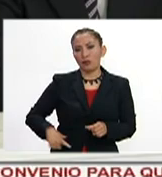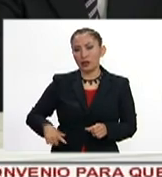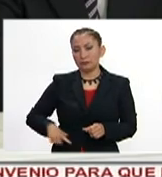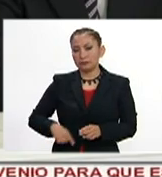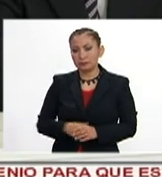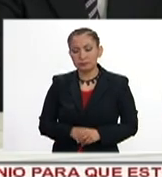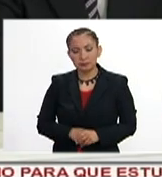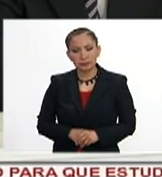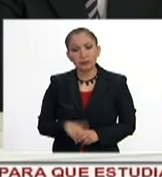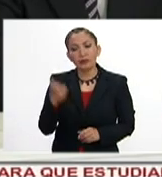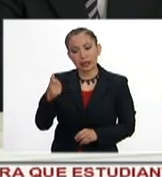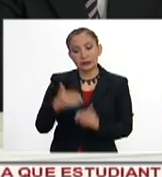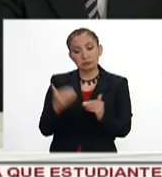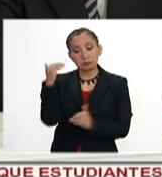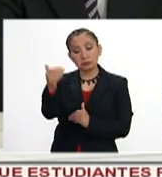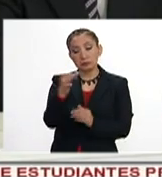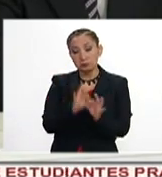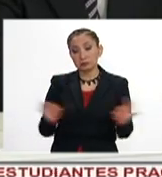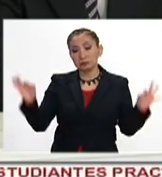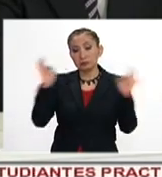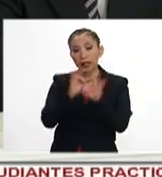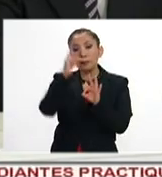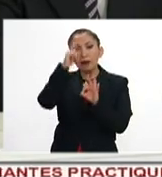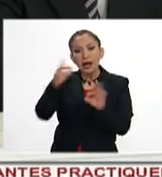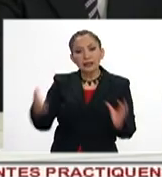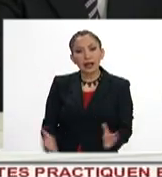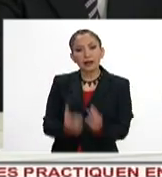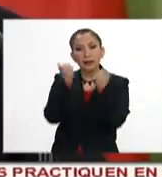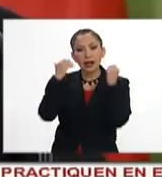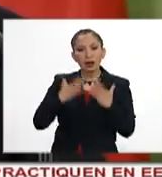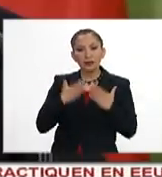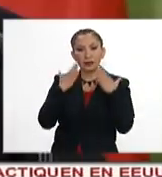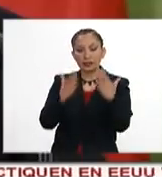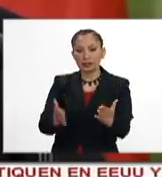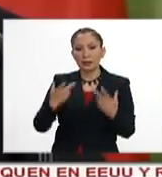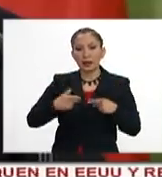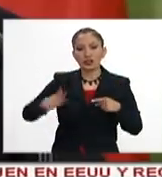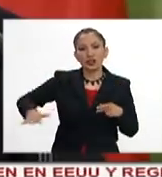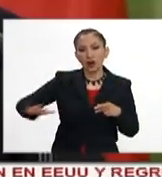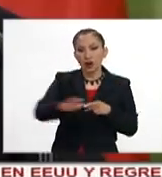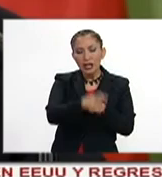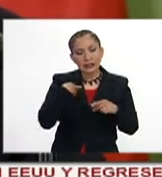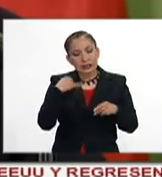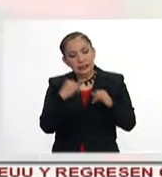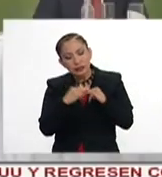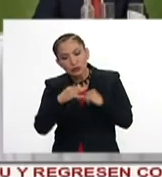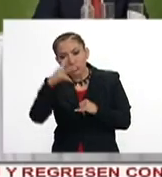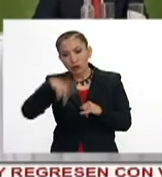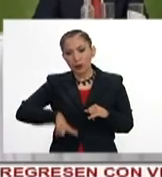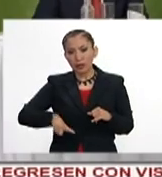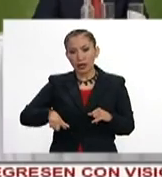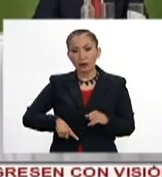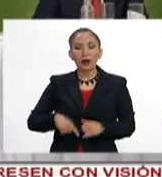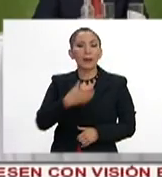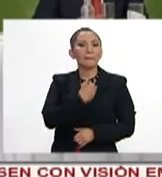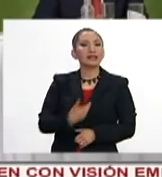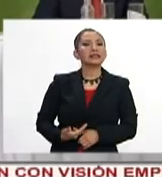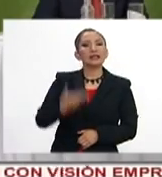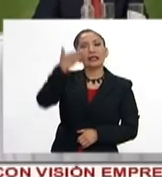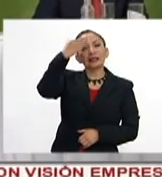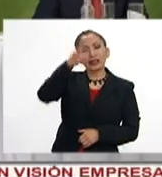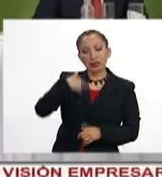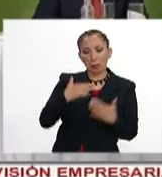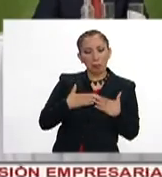públicos. Este es un paso importante en la recuperación de la confianza ciudadana en las instituciones. El presidente Peña